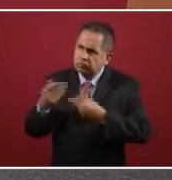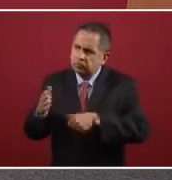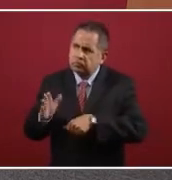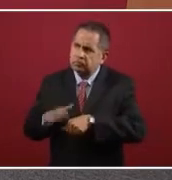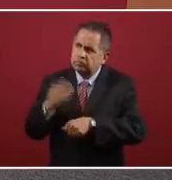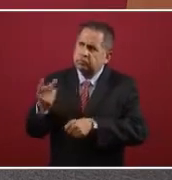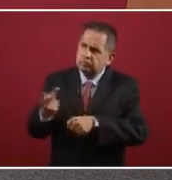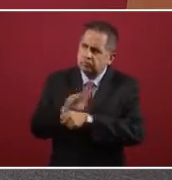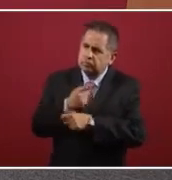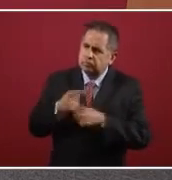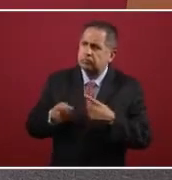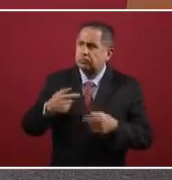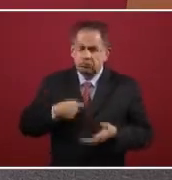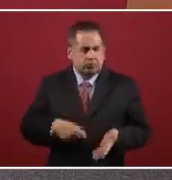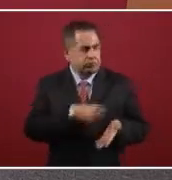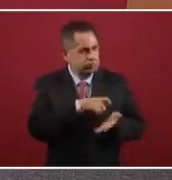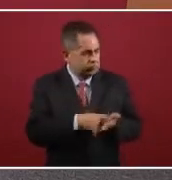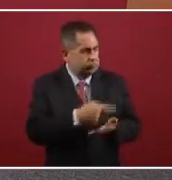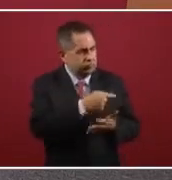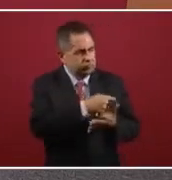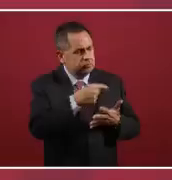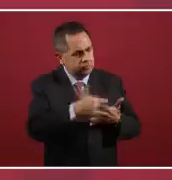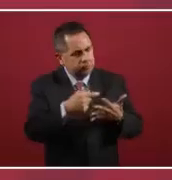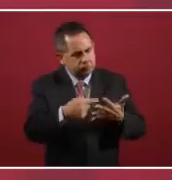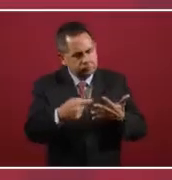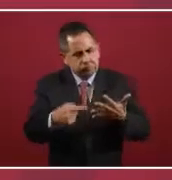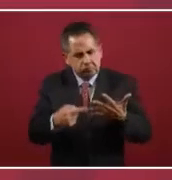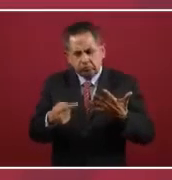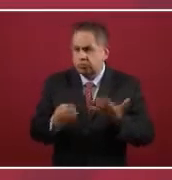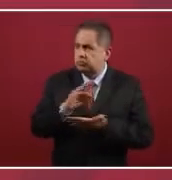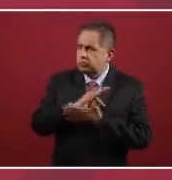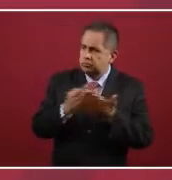qué fue lo que compró, por qué esa factura,